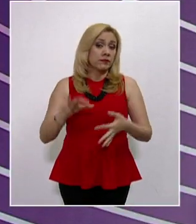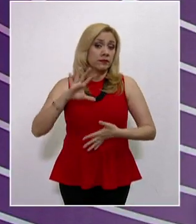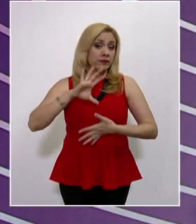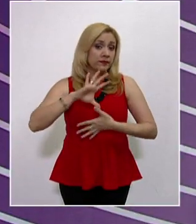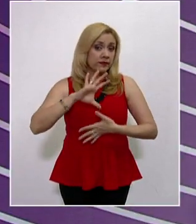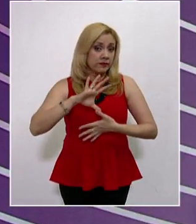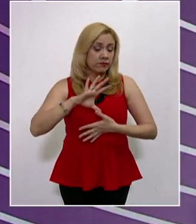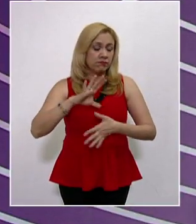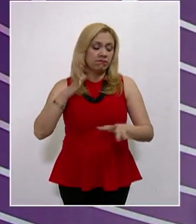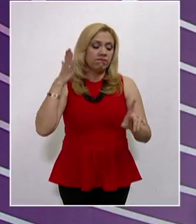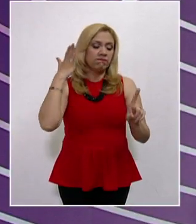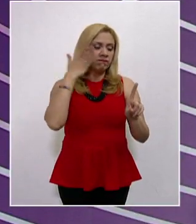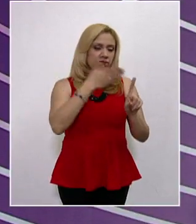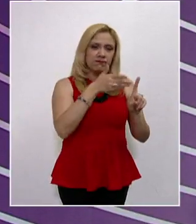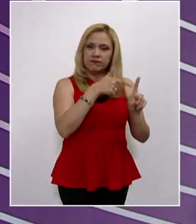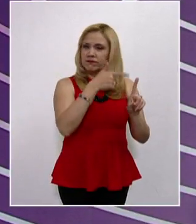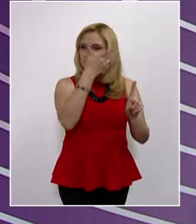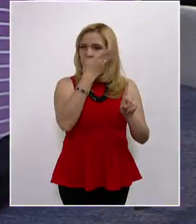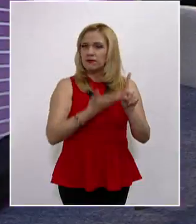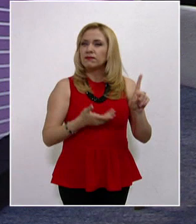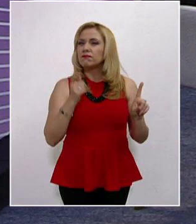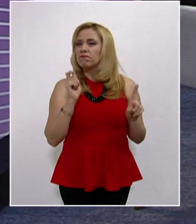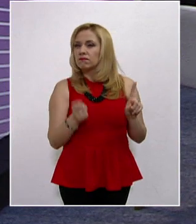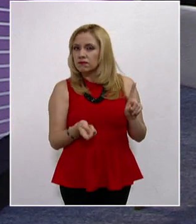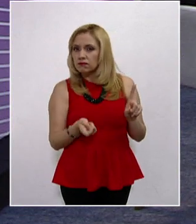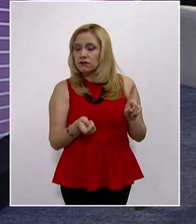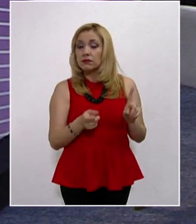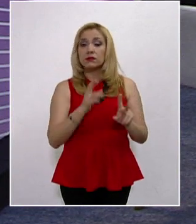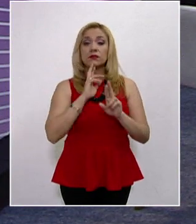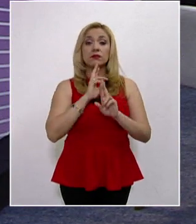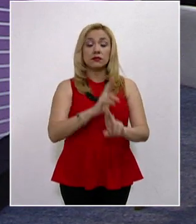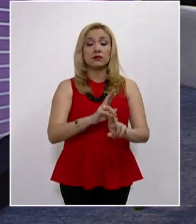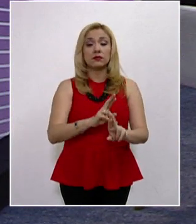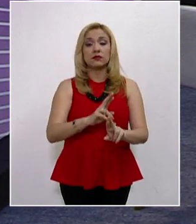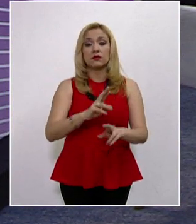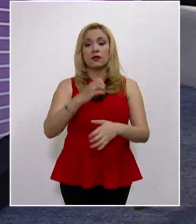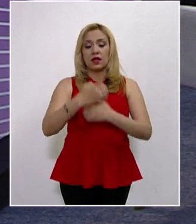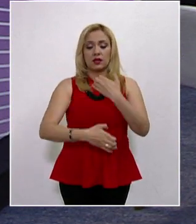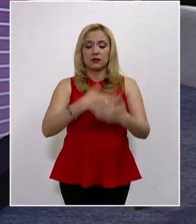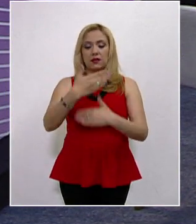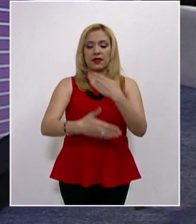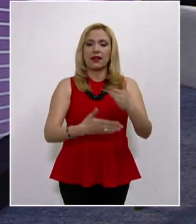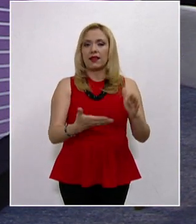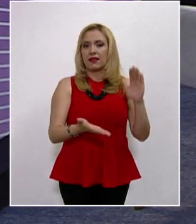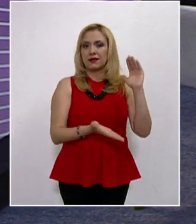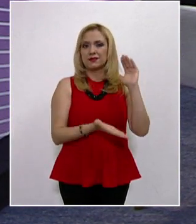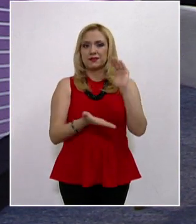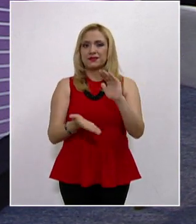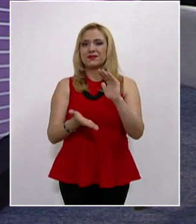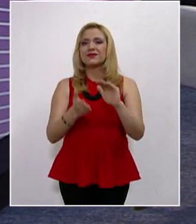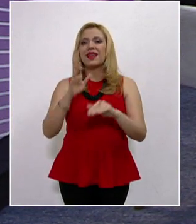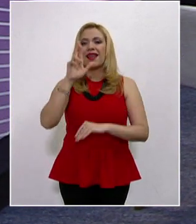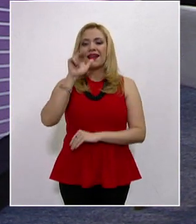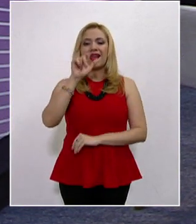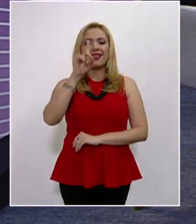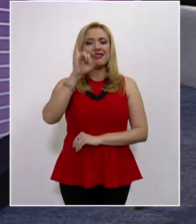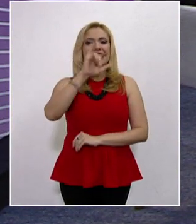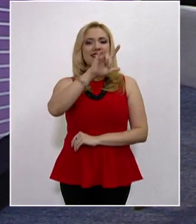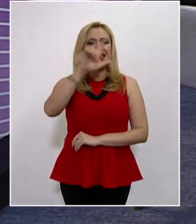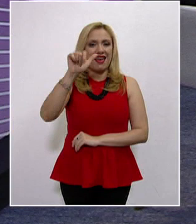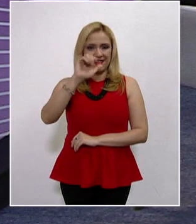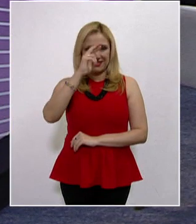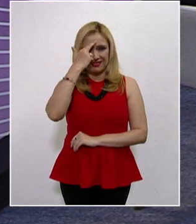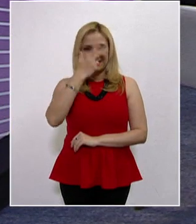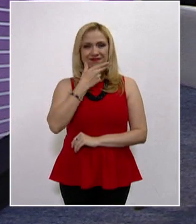Interamericana, particularmente en su resolución del expediente Varios sobre el caso Radilla, y ya después de eso, bueno,